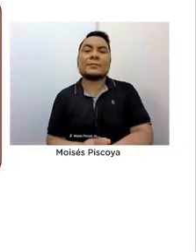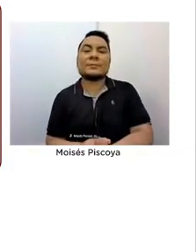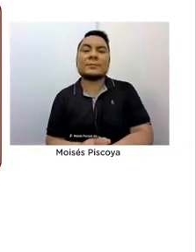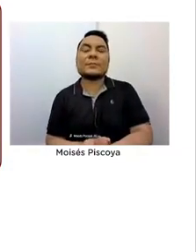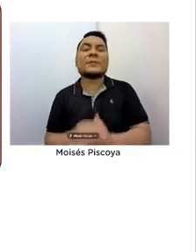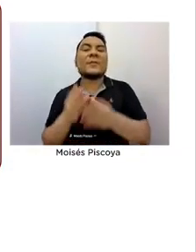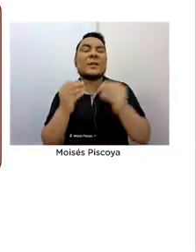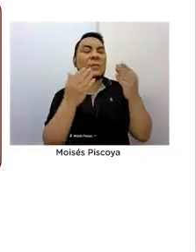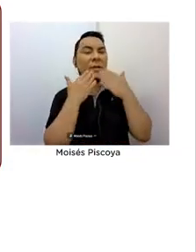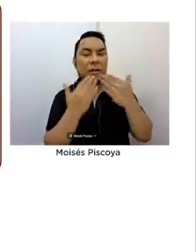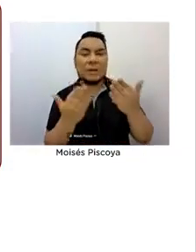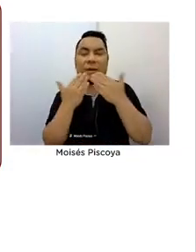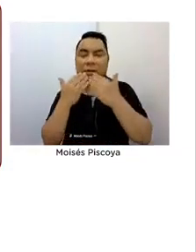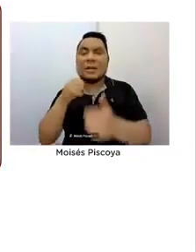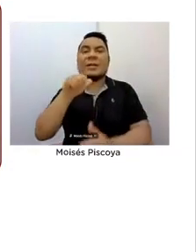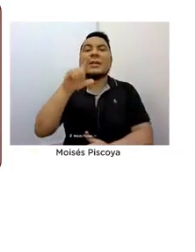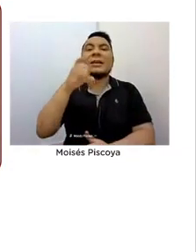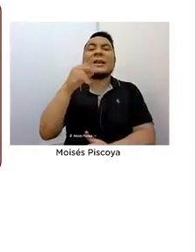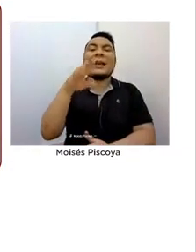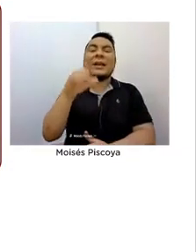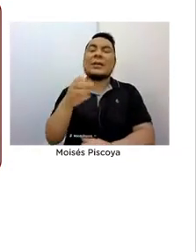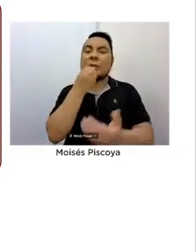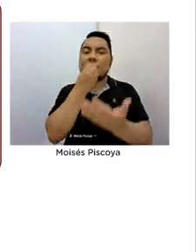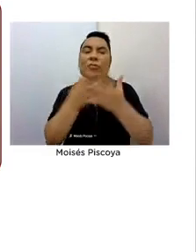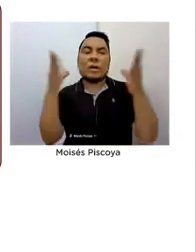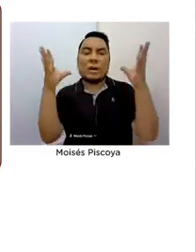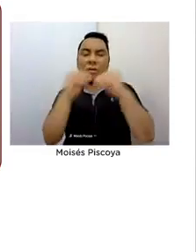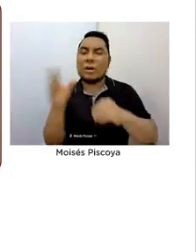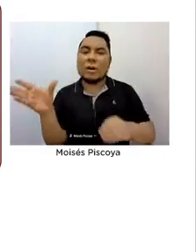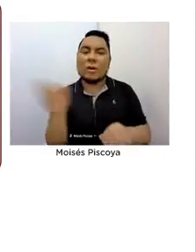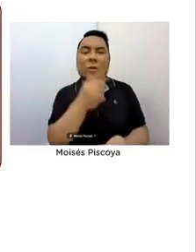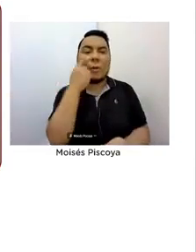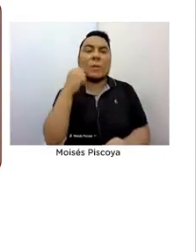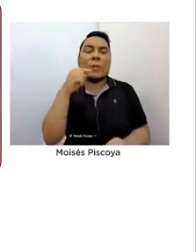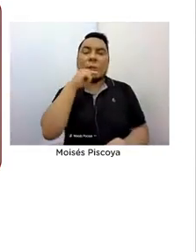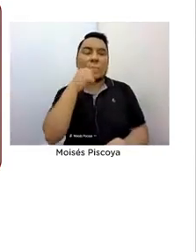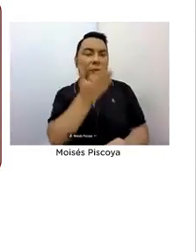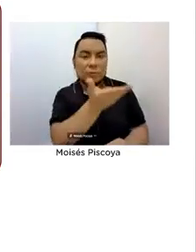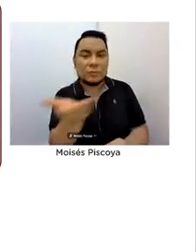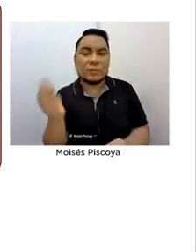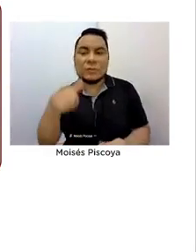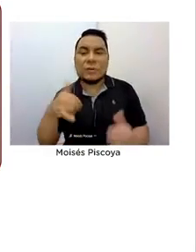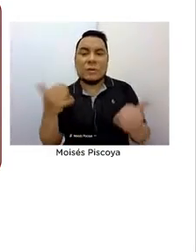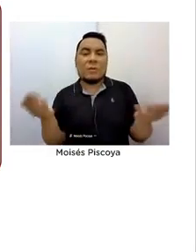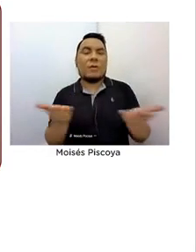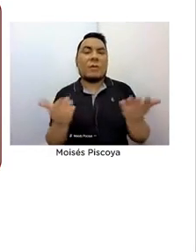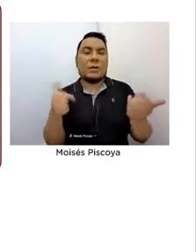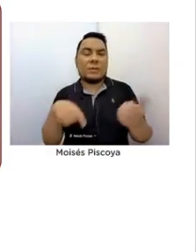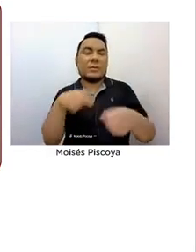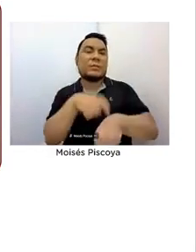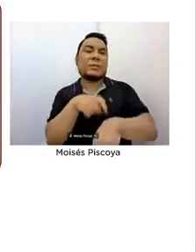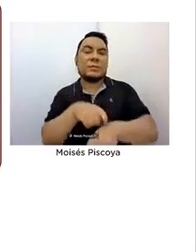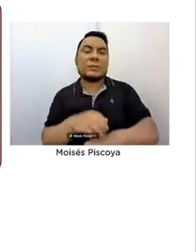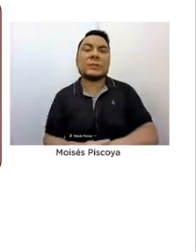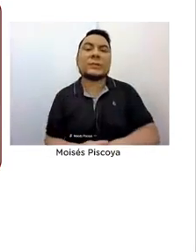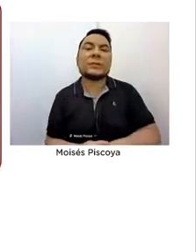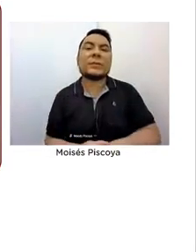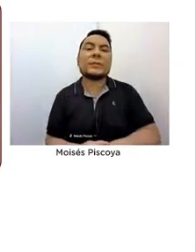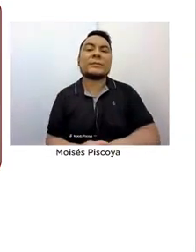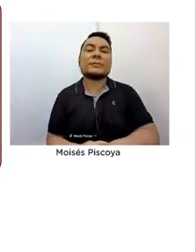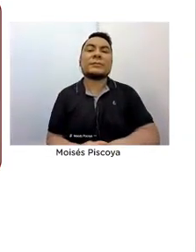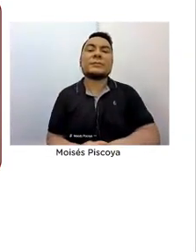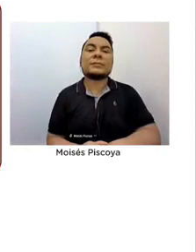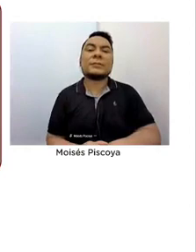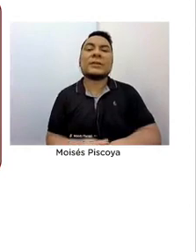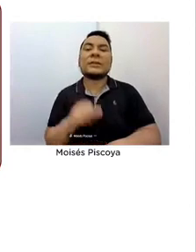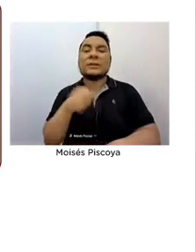Muchas gracias, Alejandra. Muy buenas noches a todas y a todos los docentes que están presentes en este momento. Y creo que